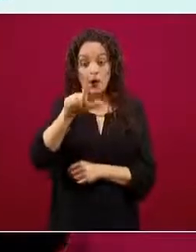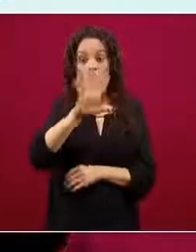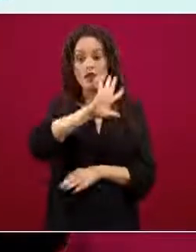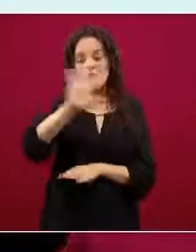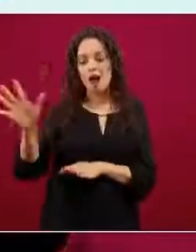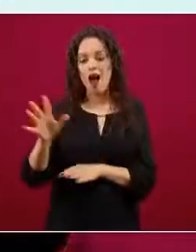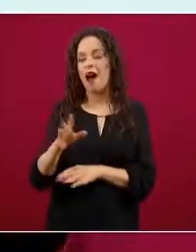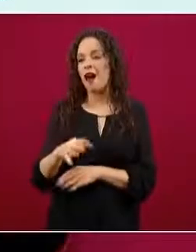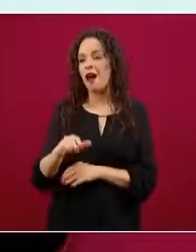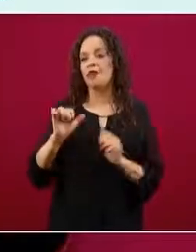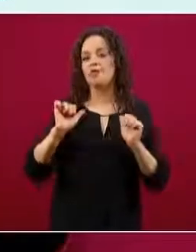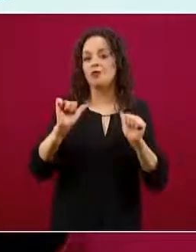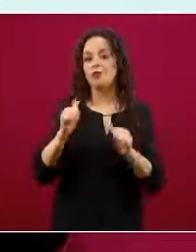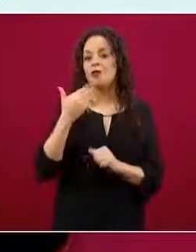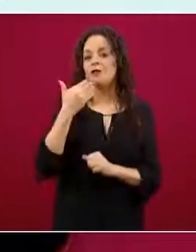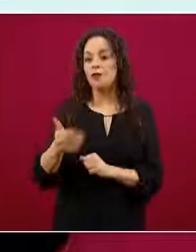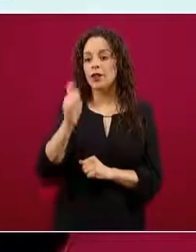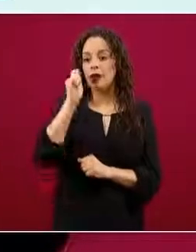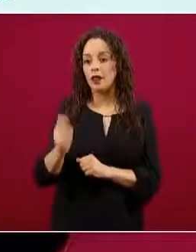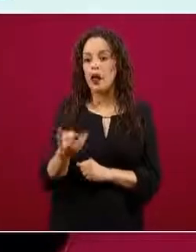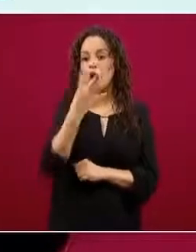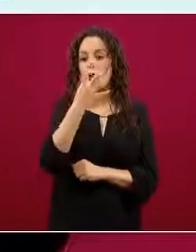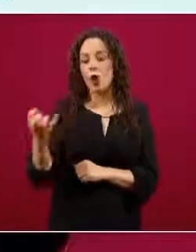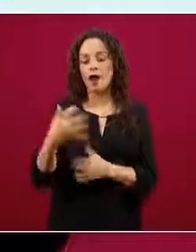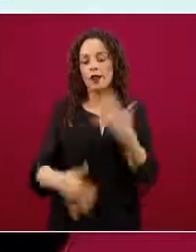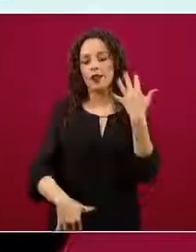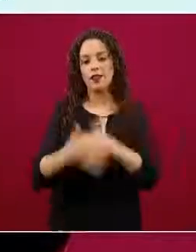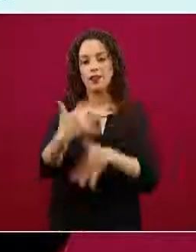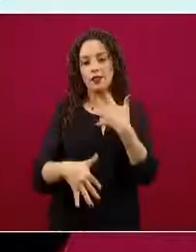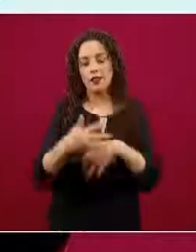lo pronto en personal de salud a 415.